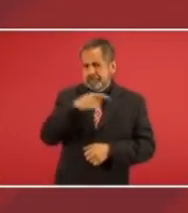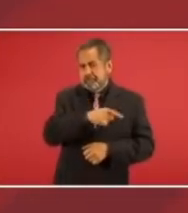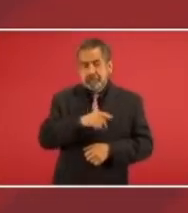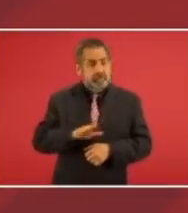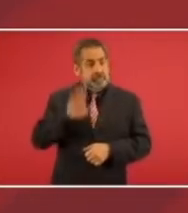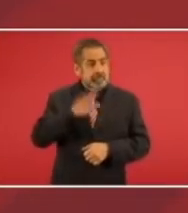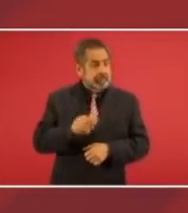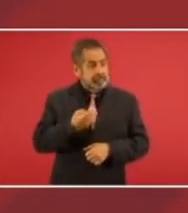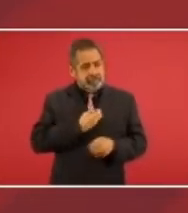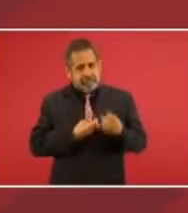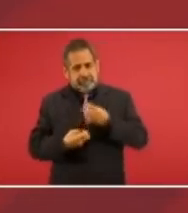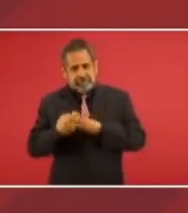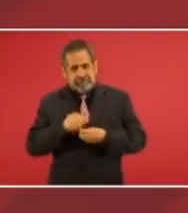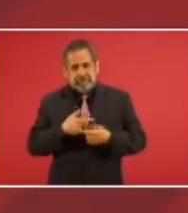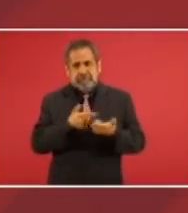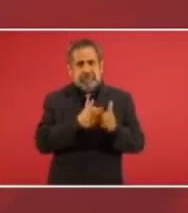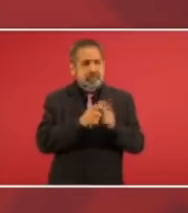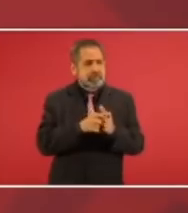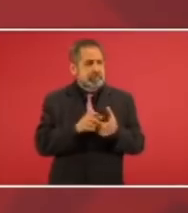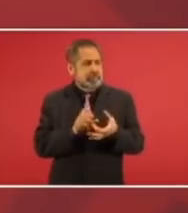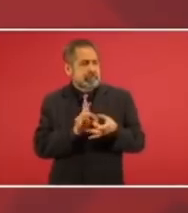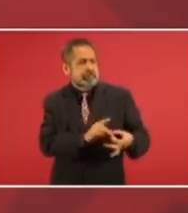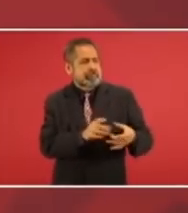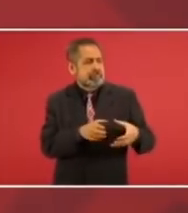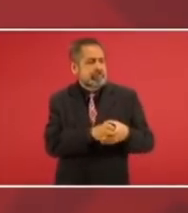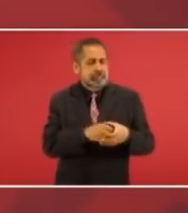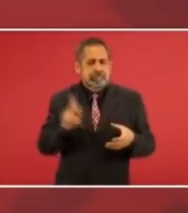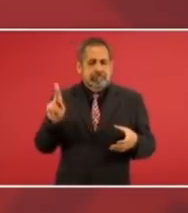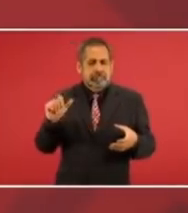parece un sector del PAN,